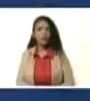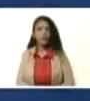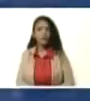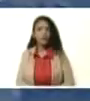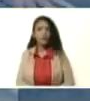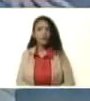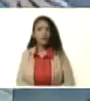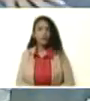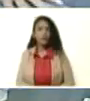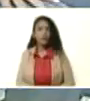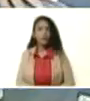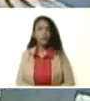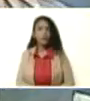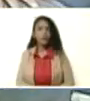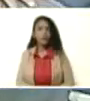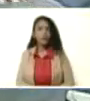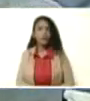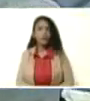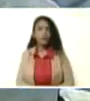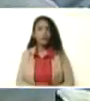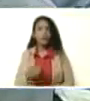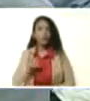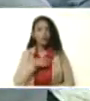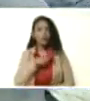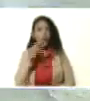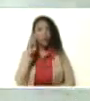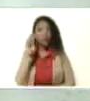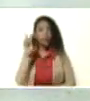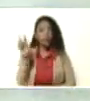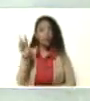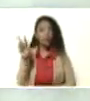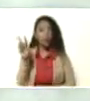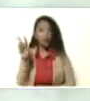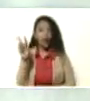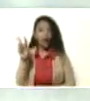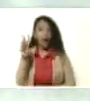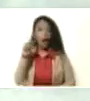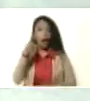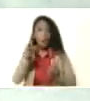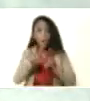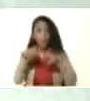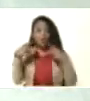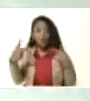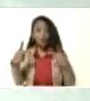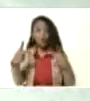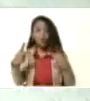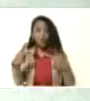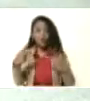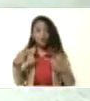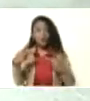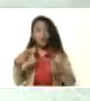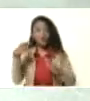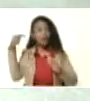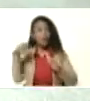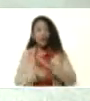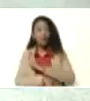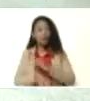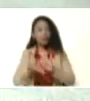Tibisay, ya nosotros vemos la prensa de la ultraderecha trumpista